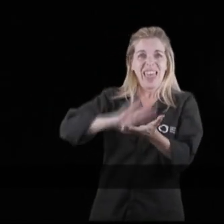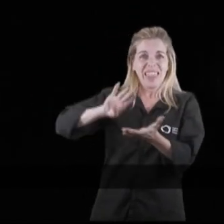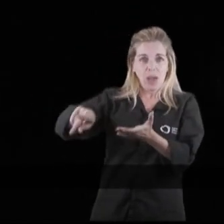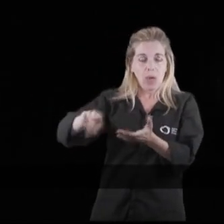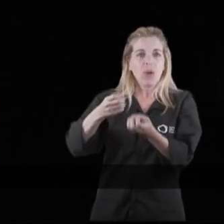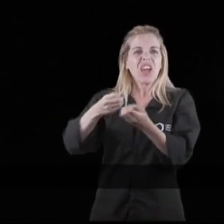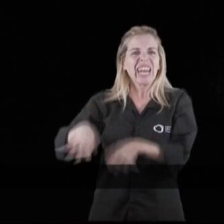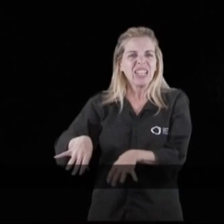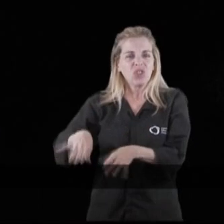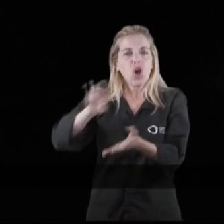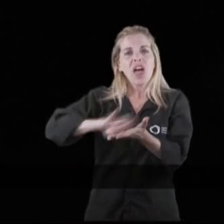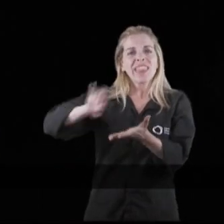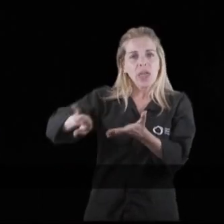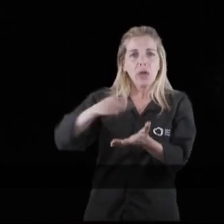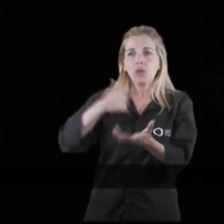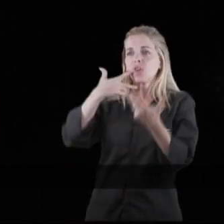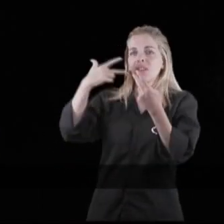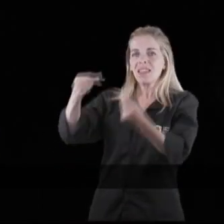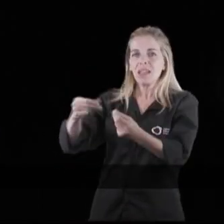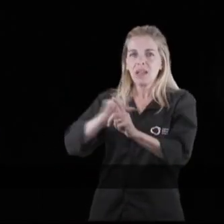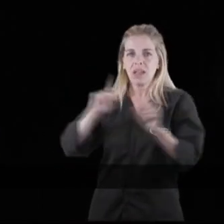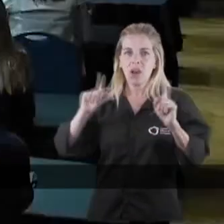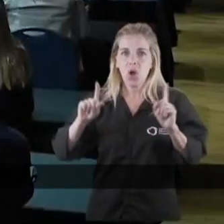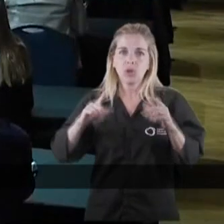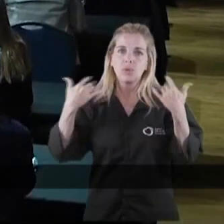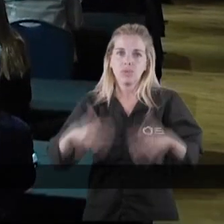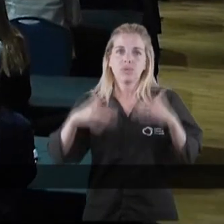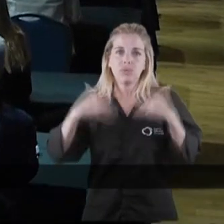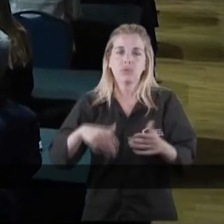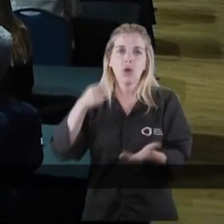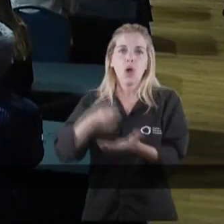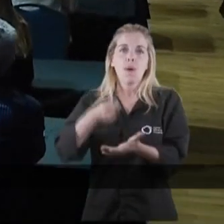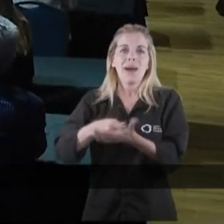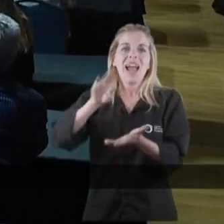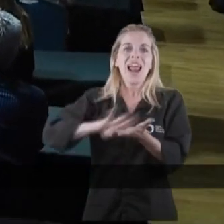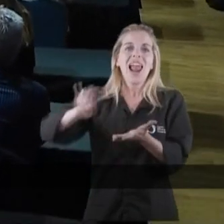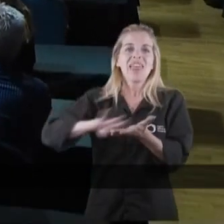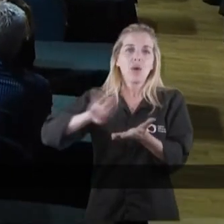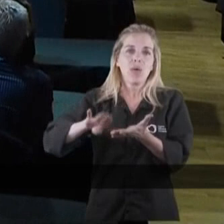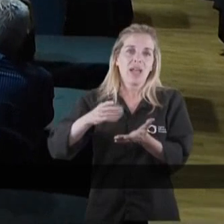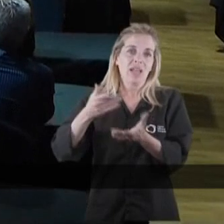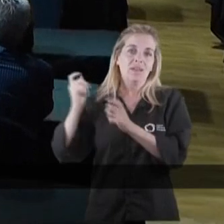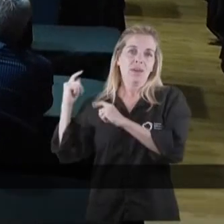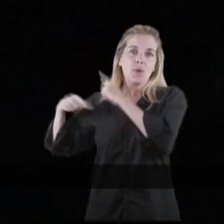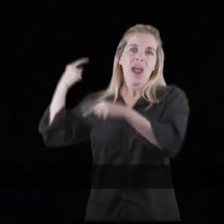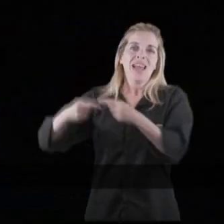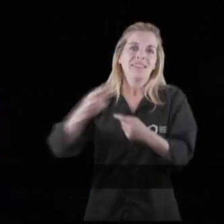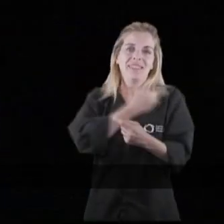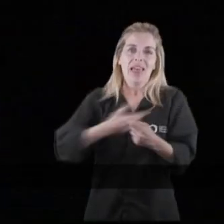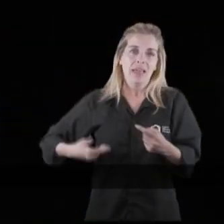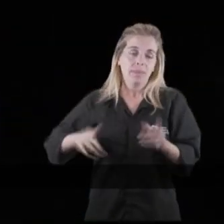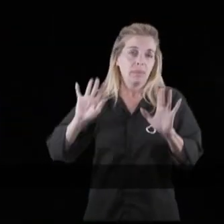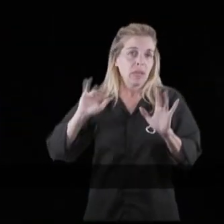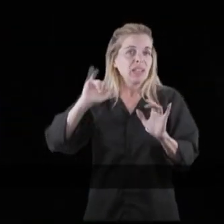del crédito con el fondo, no quise tomarlo. Ya bastante peso tenemos con la deuda que nos dejaron. Ahora, había que resolver ese